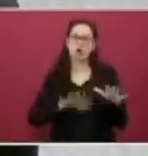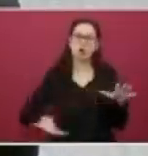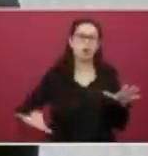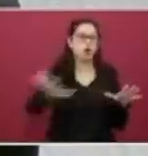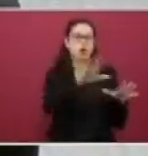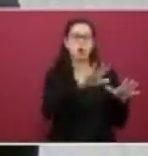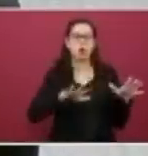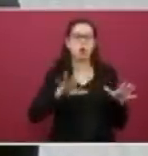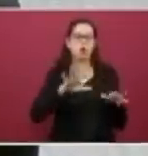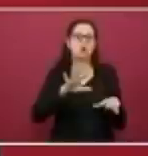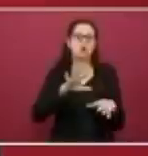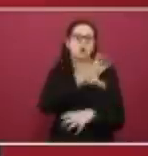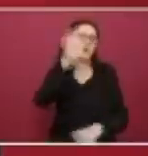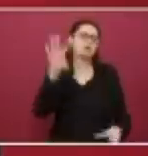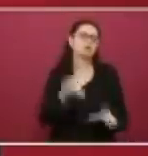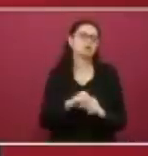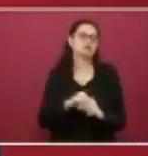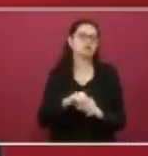morelos